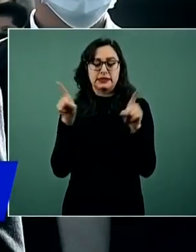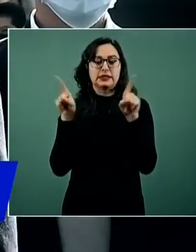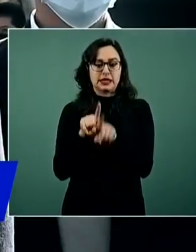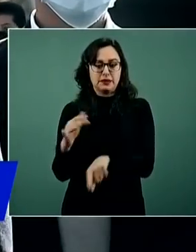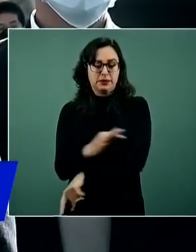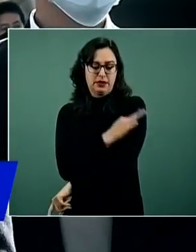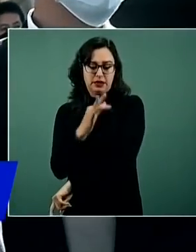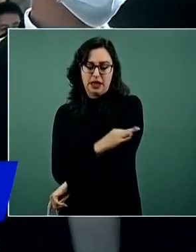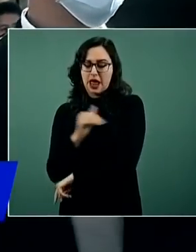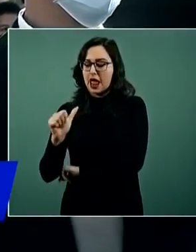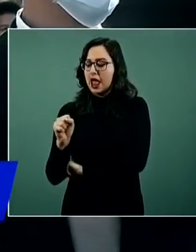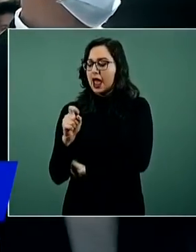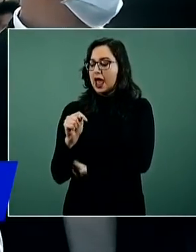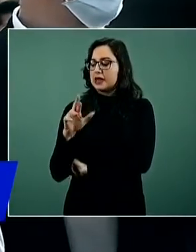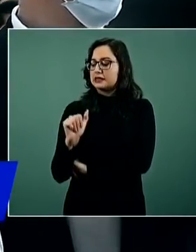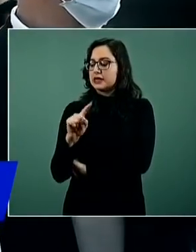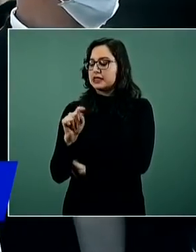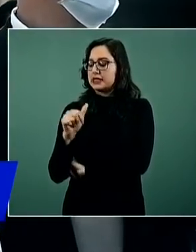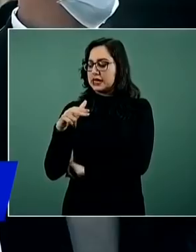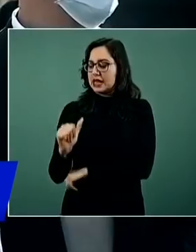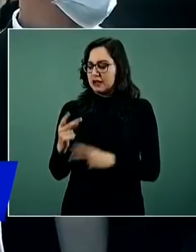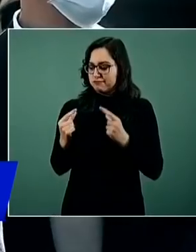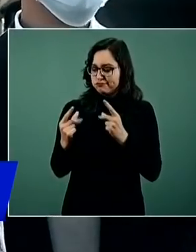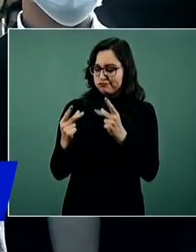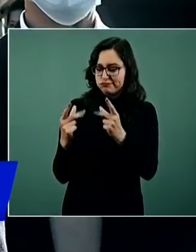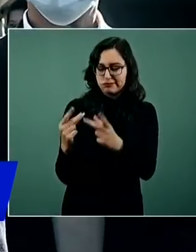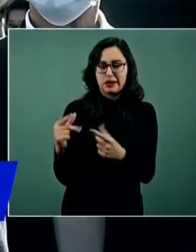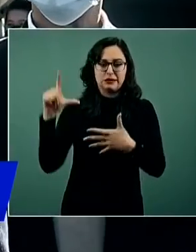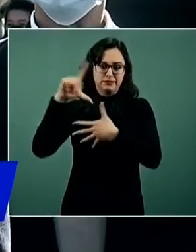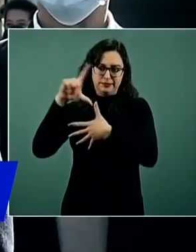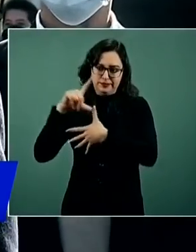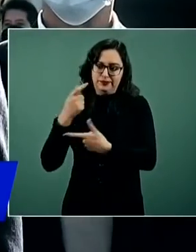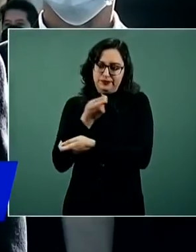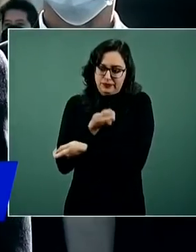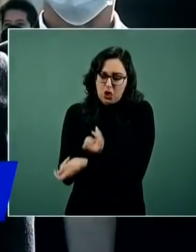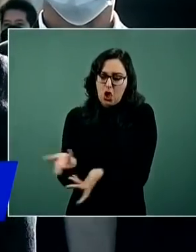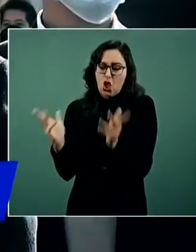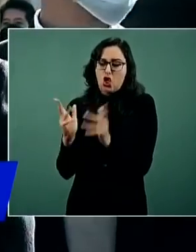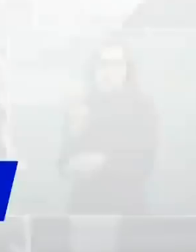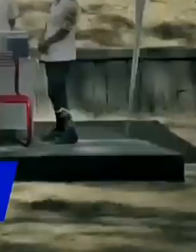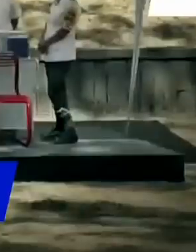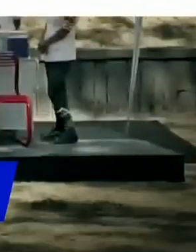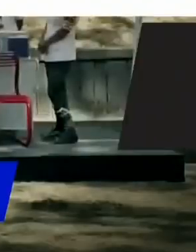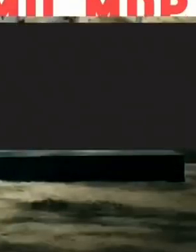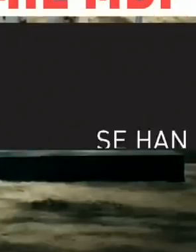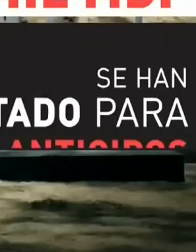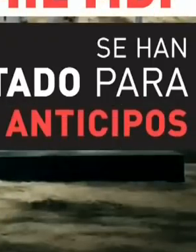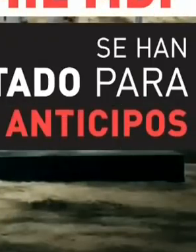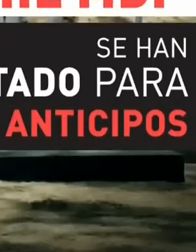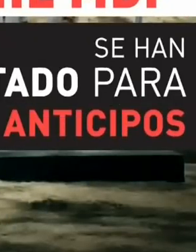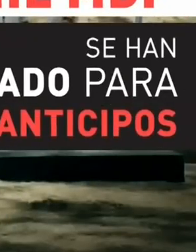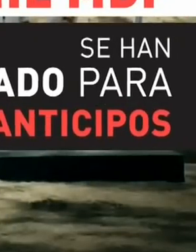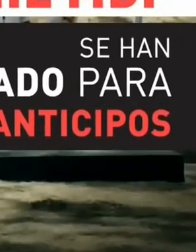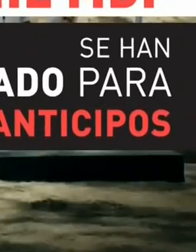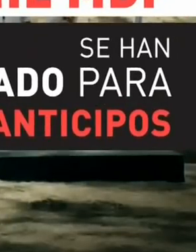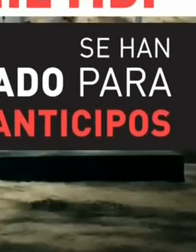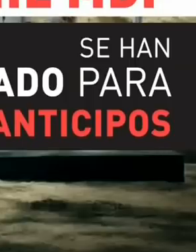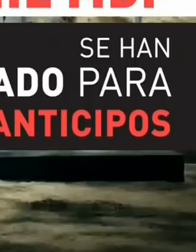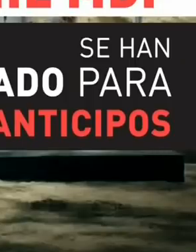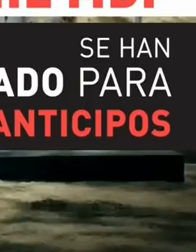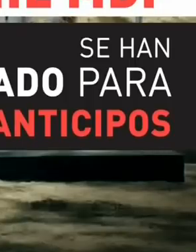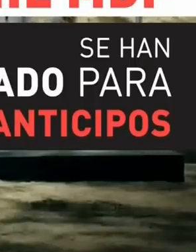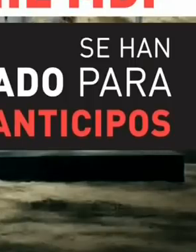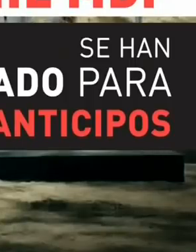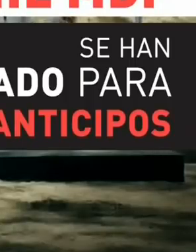vacuna AstraZeneca, que será para todos los países de América Latina, 250 millones de dosis. A la fecha se han depositado entre 5,000